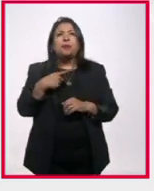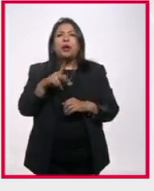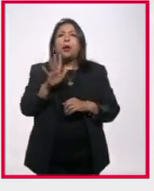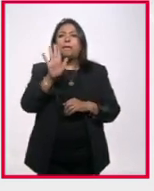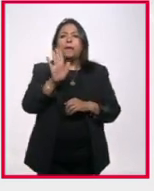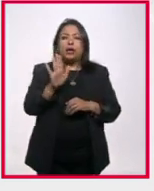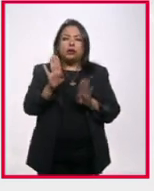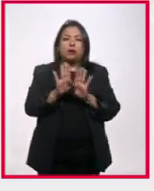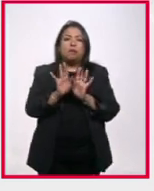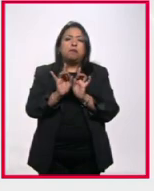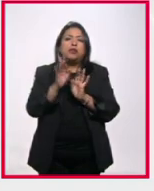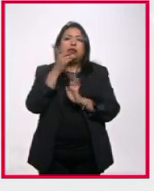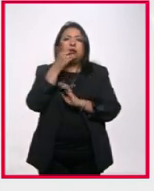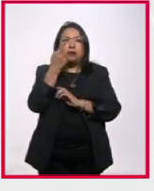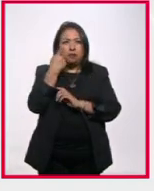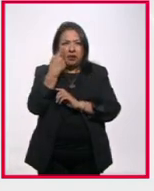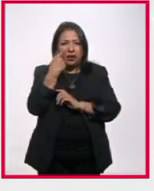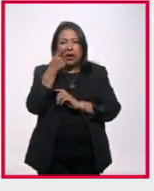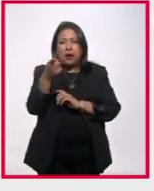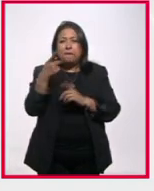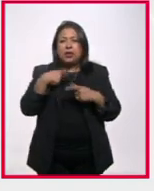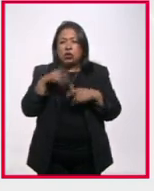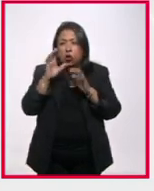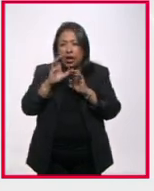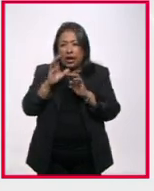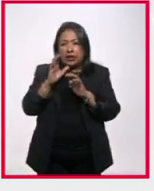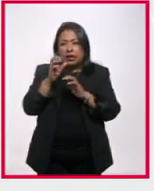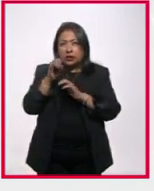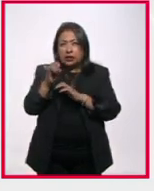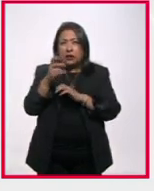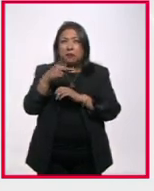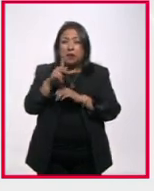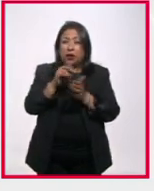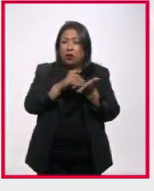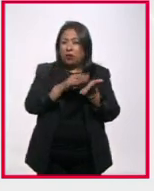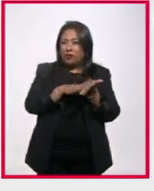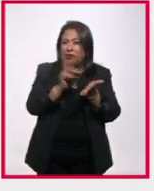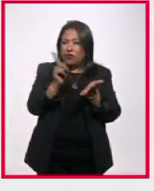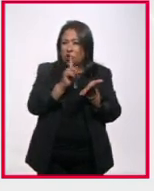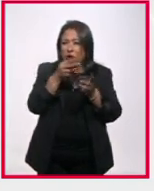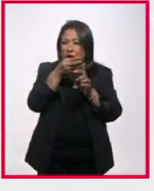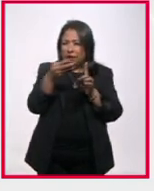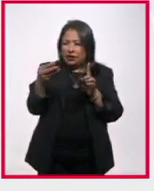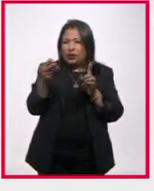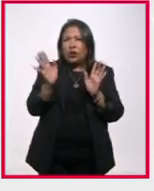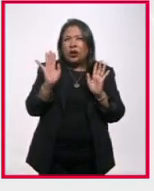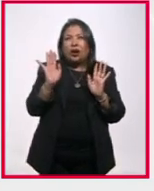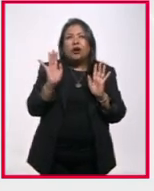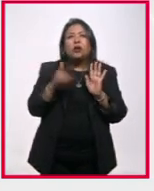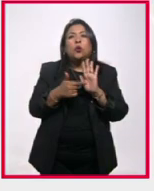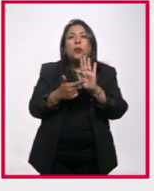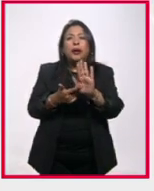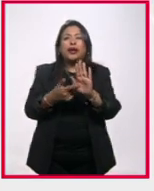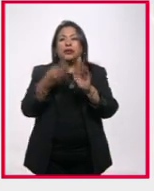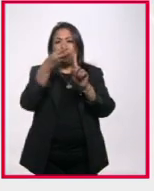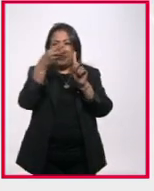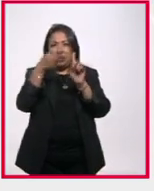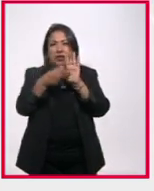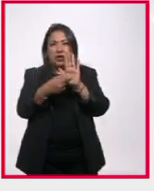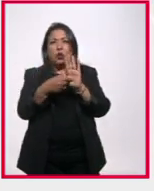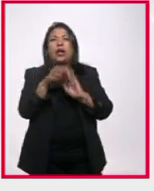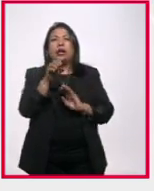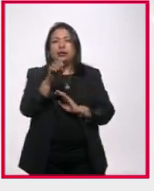como que de repente decir, a ver, mira, ese cantante hizo esto, pero no es lo que está escrito en la partitura. No, sí, porque es lo tú que muestras las partituras.